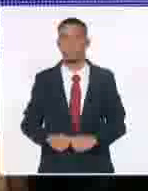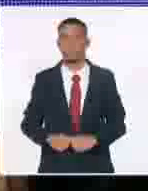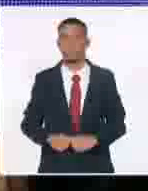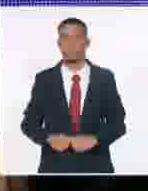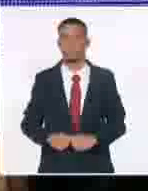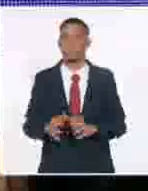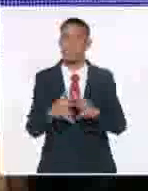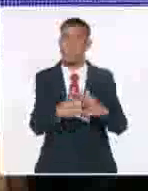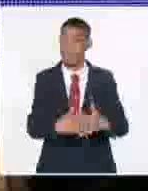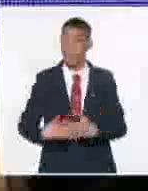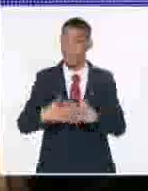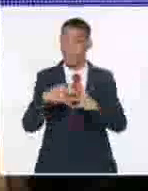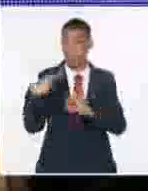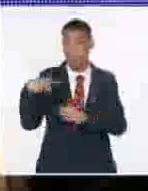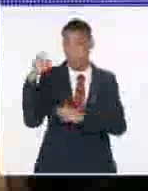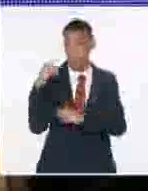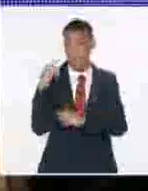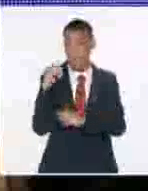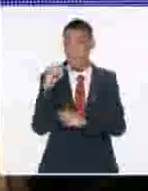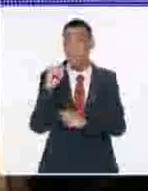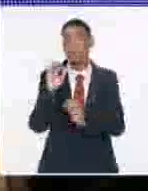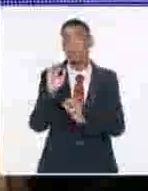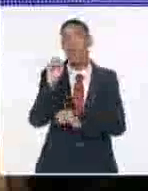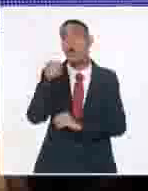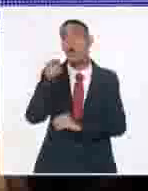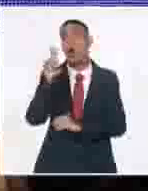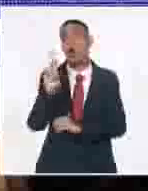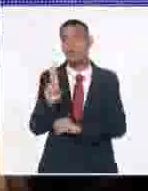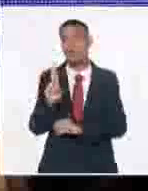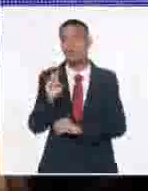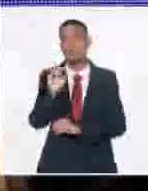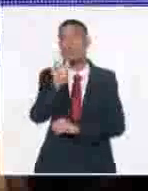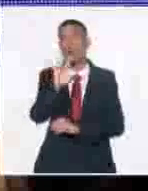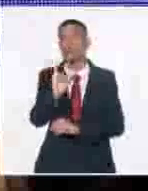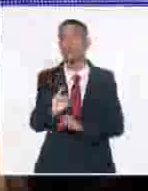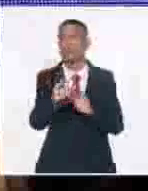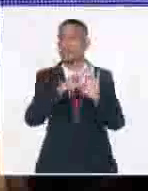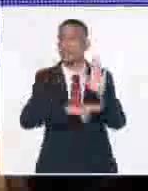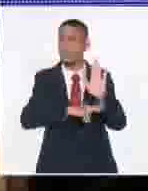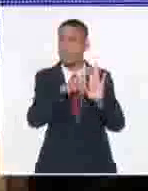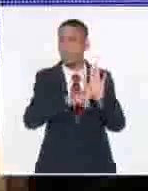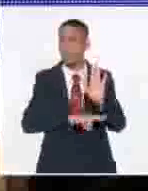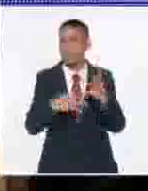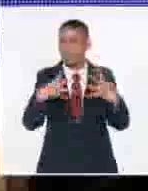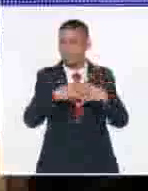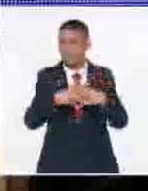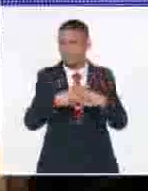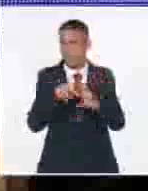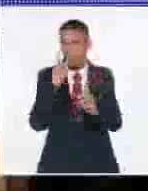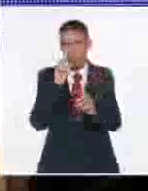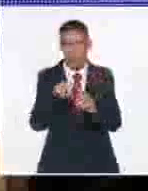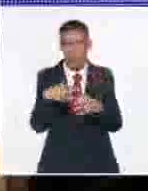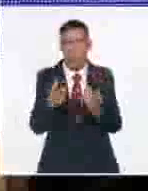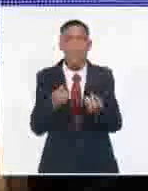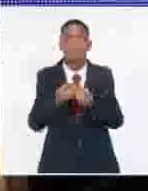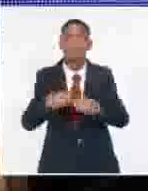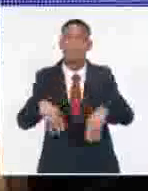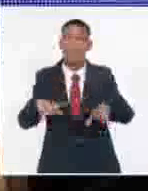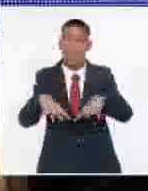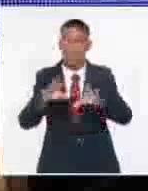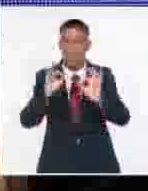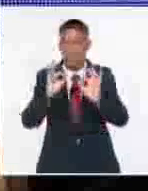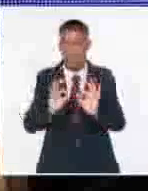Seguridad 46 resoluciones relacionadas con la situación en el Medio